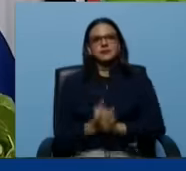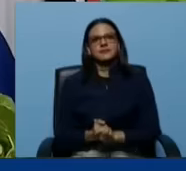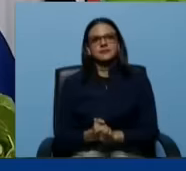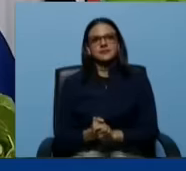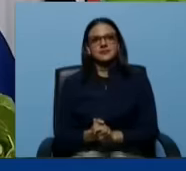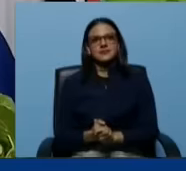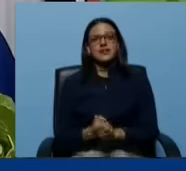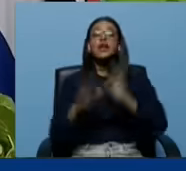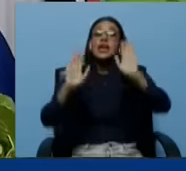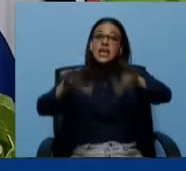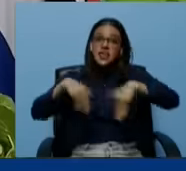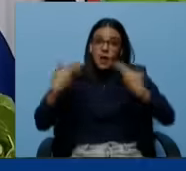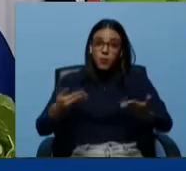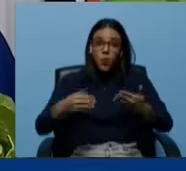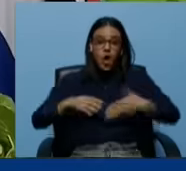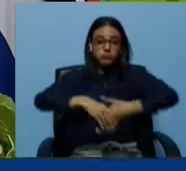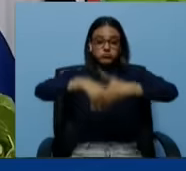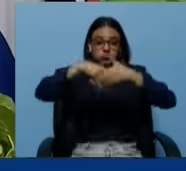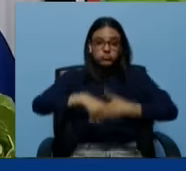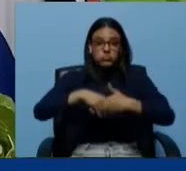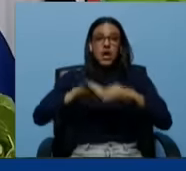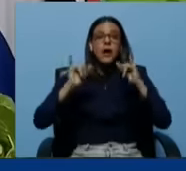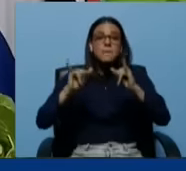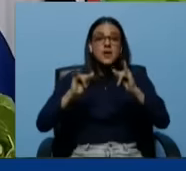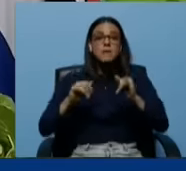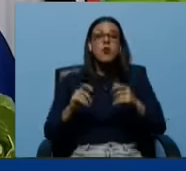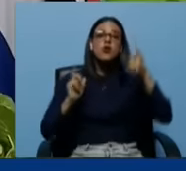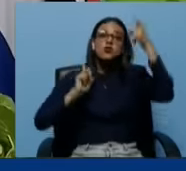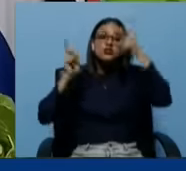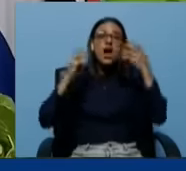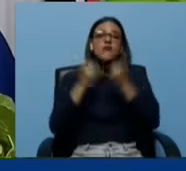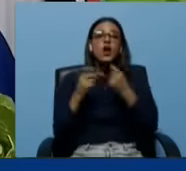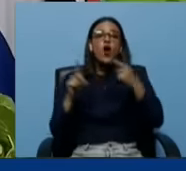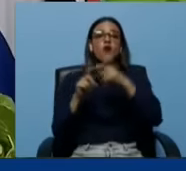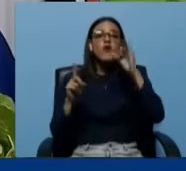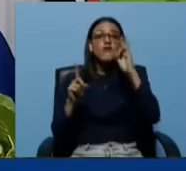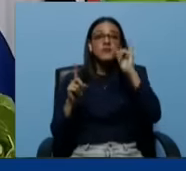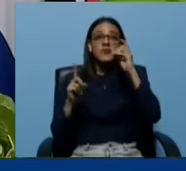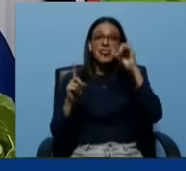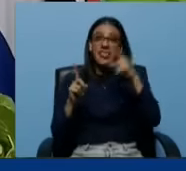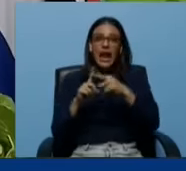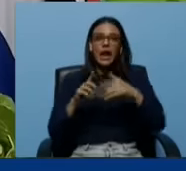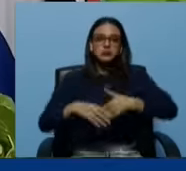Chávez y Fidel, bueno, ahí compartiendo, entiendo,